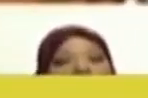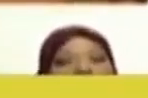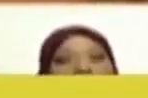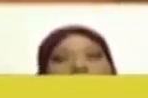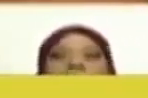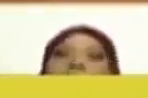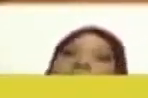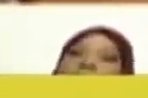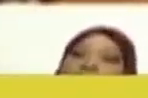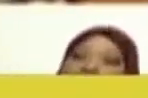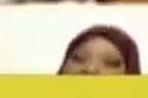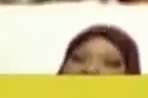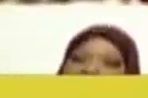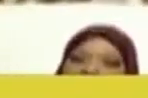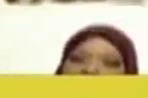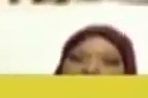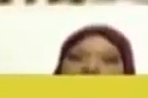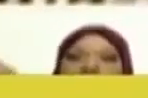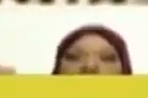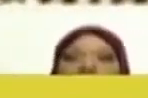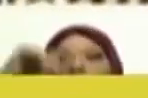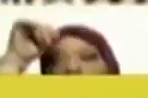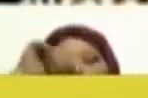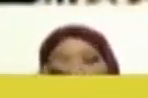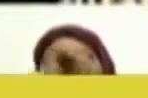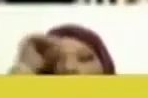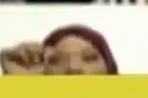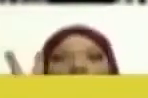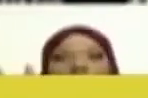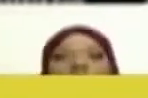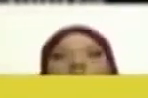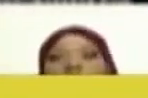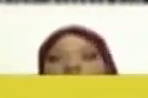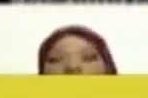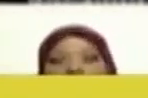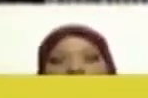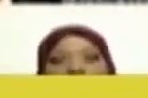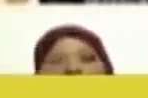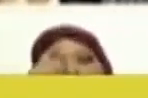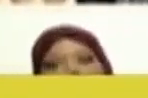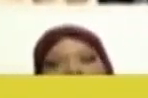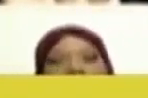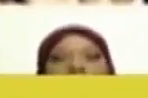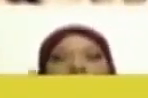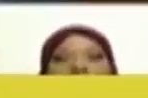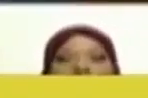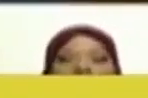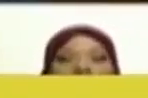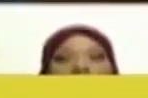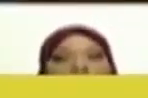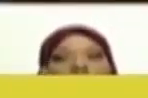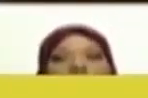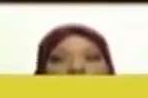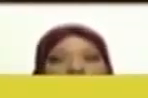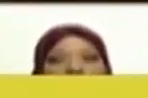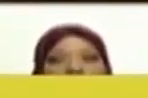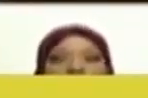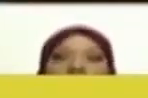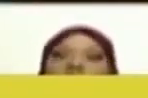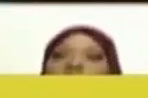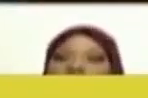de Venezuela el pasado domingo 3 de diciembre de este año 2023. Para